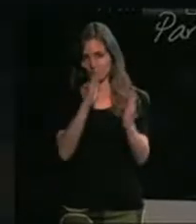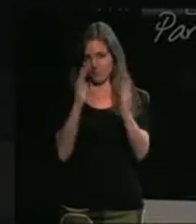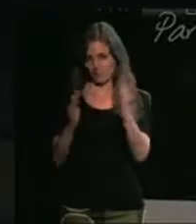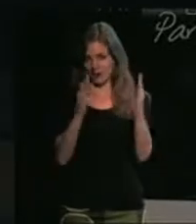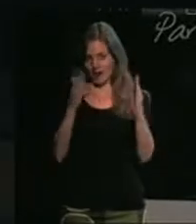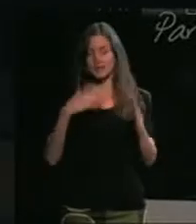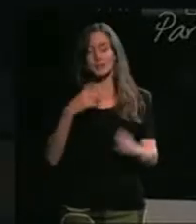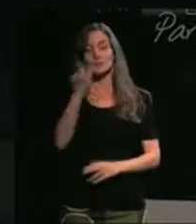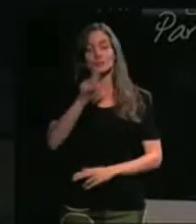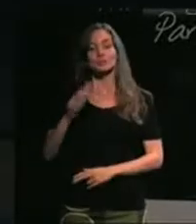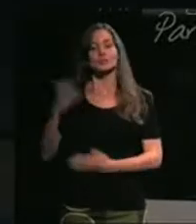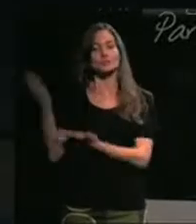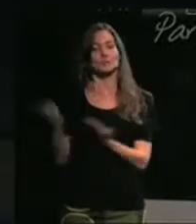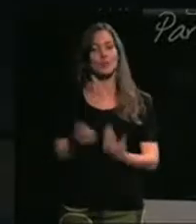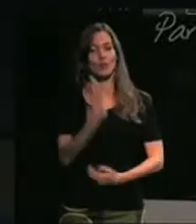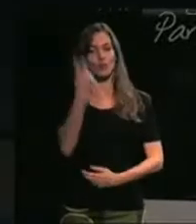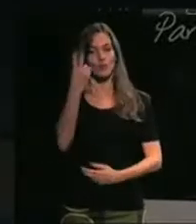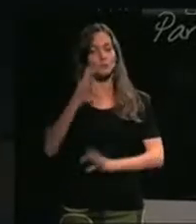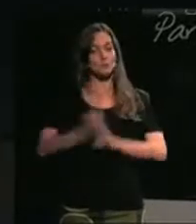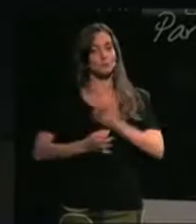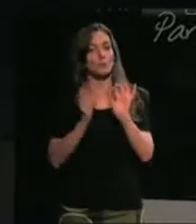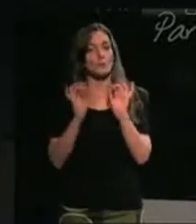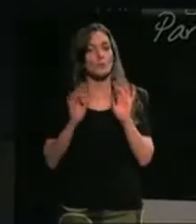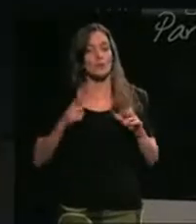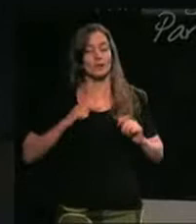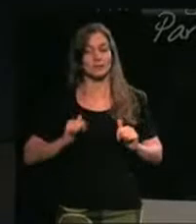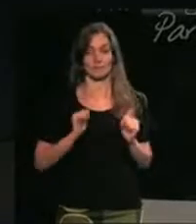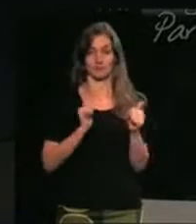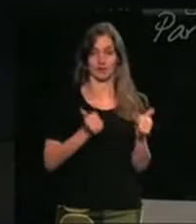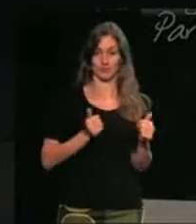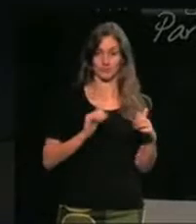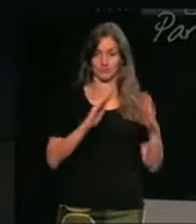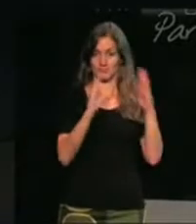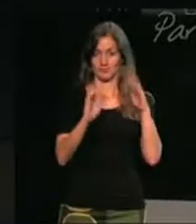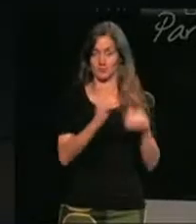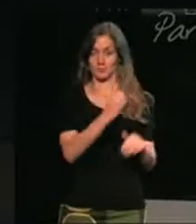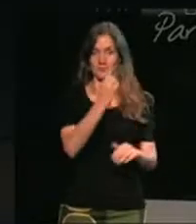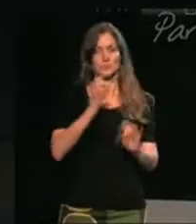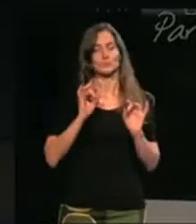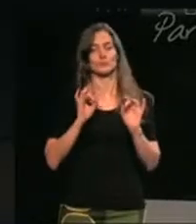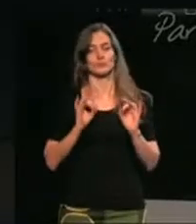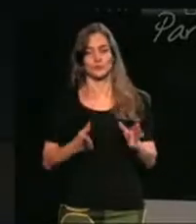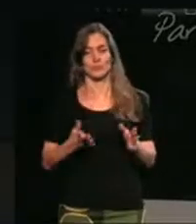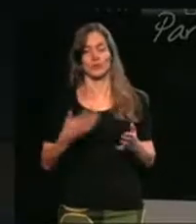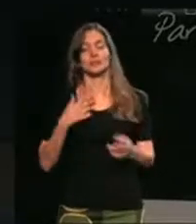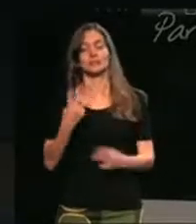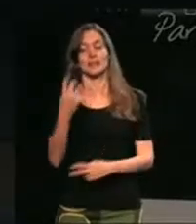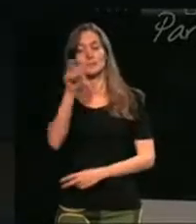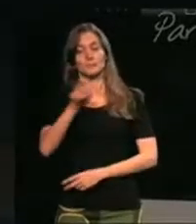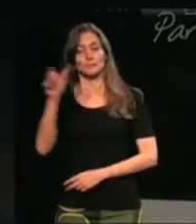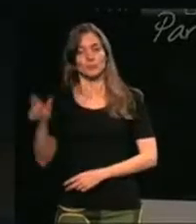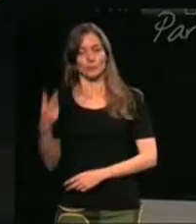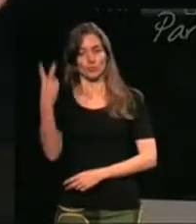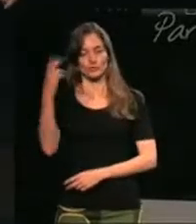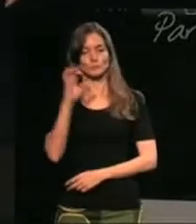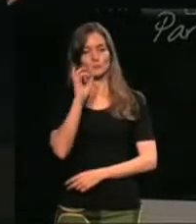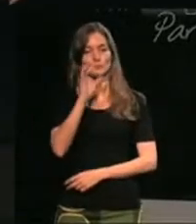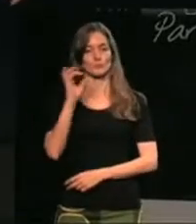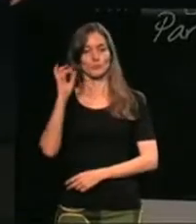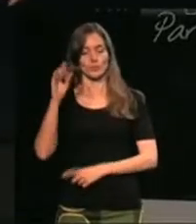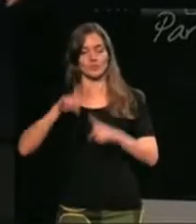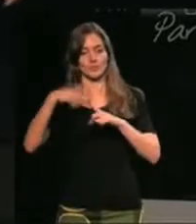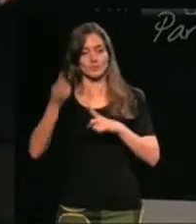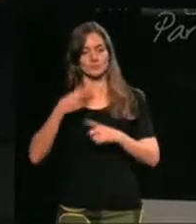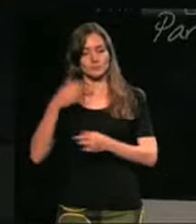vamos a organizar de la misma forma que hemos organizado la primera parte, y es que hacen sus ponencias, después les pido que llamen al